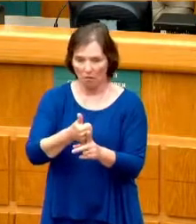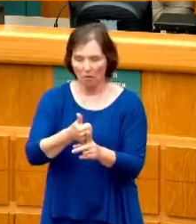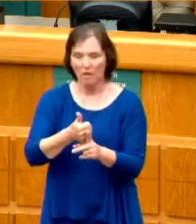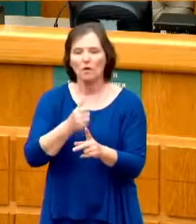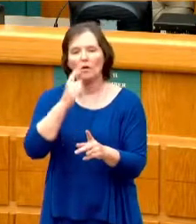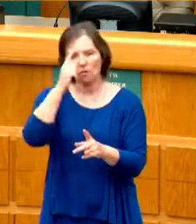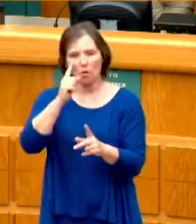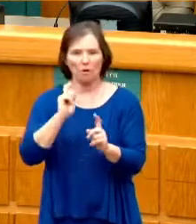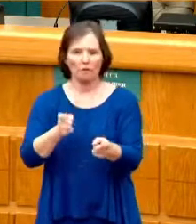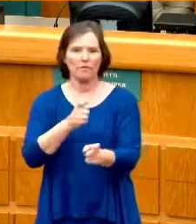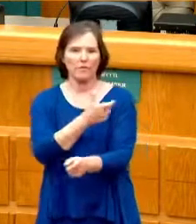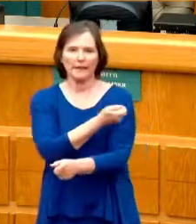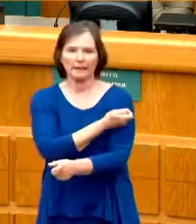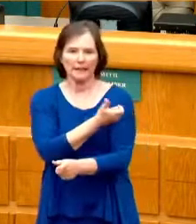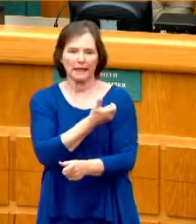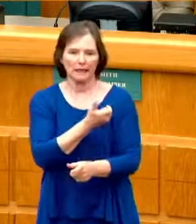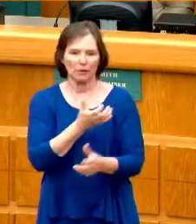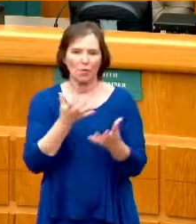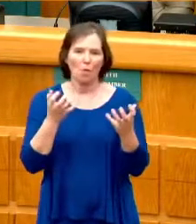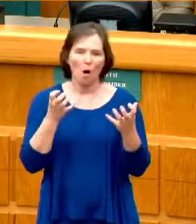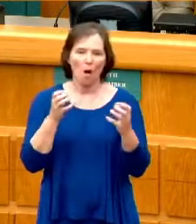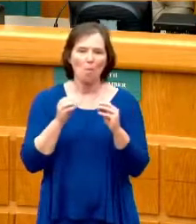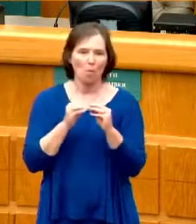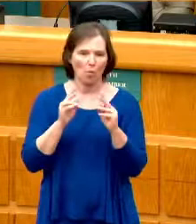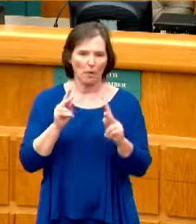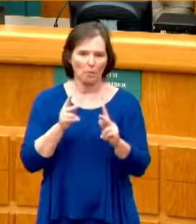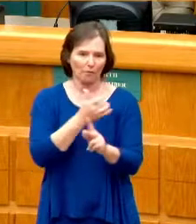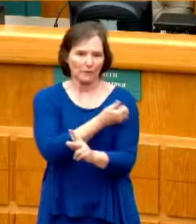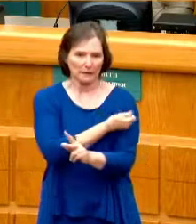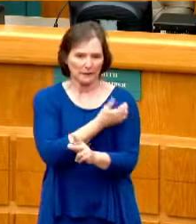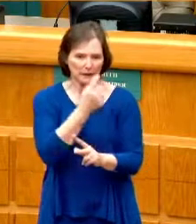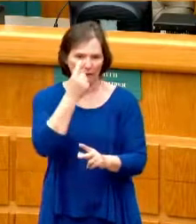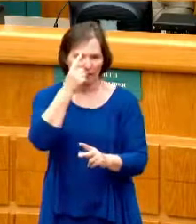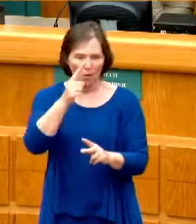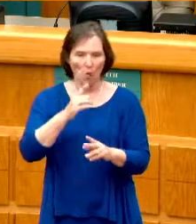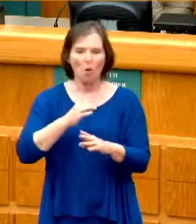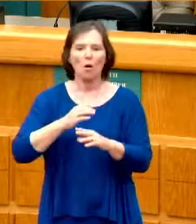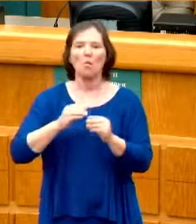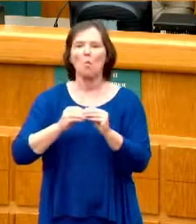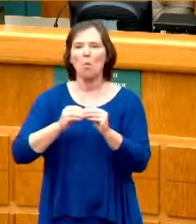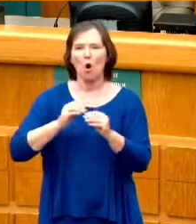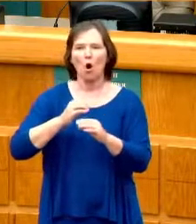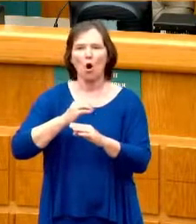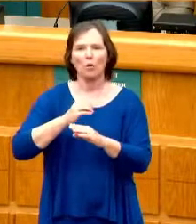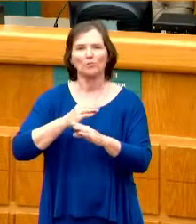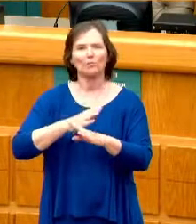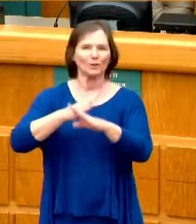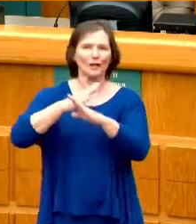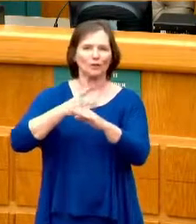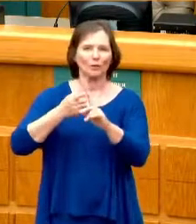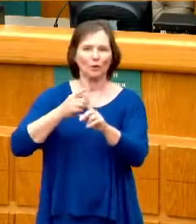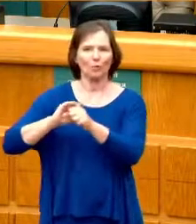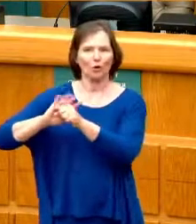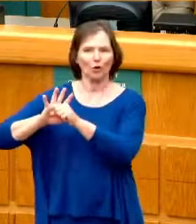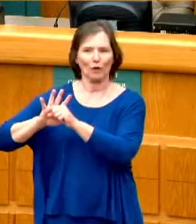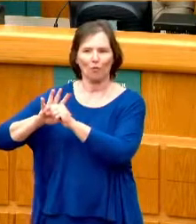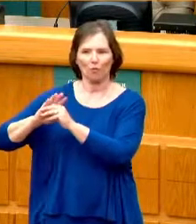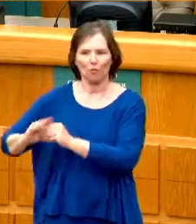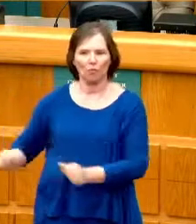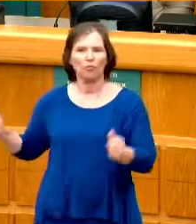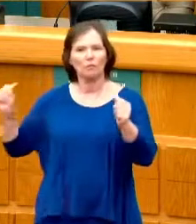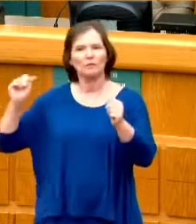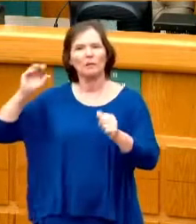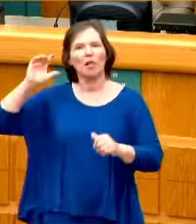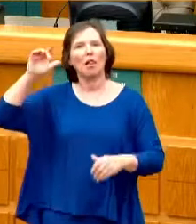del 2021, para las personas de 16 años en adelante. El panorama de la pandemia podría ser diferente si una cantidad suficiente de